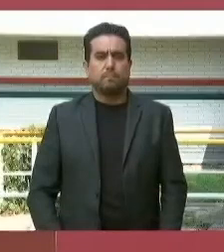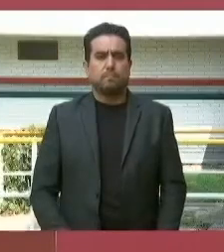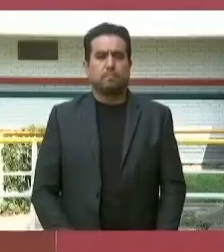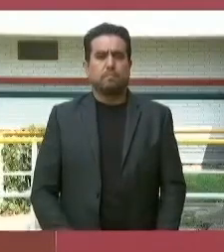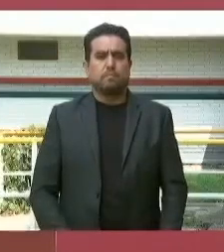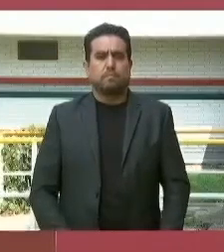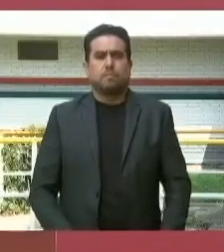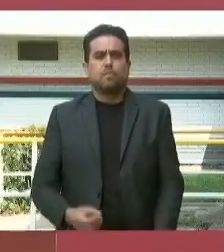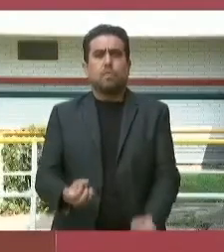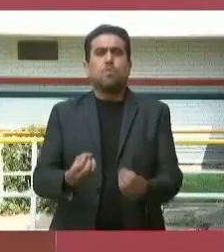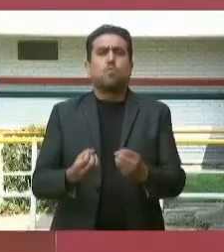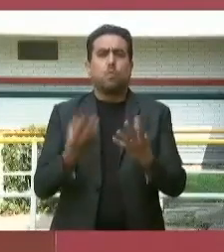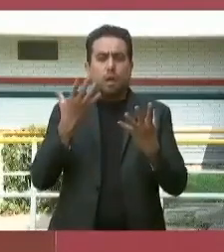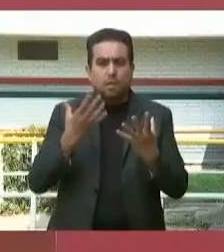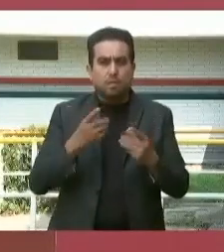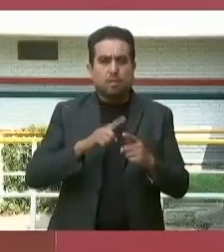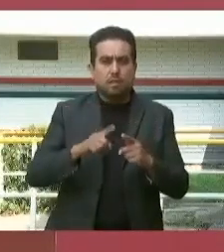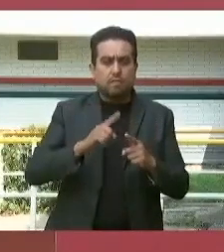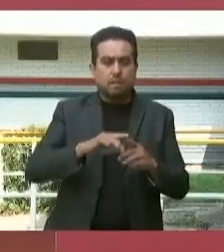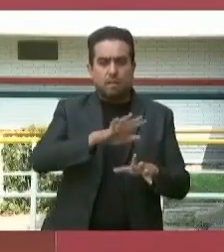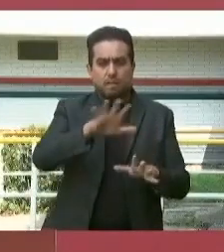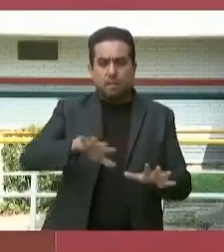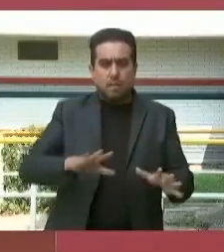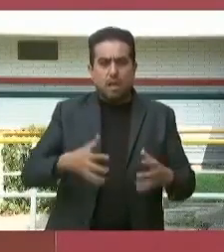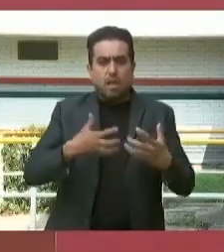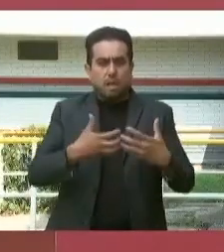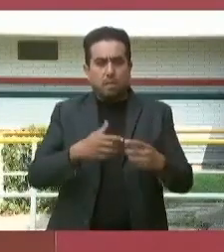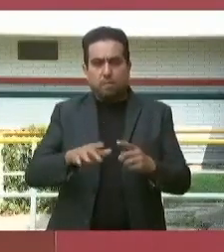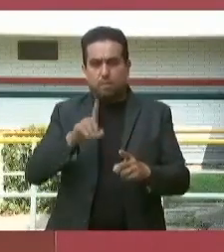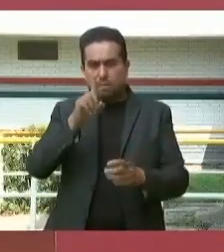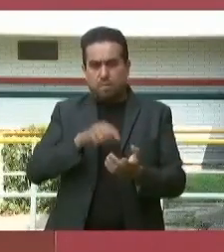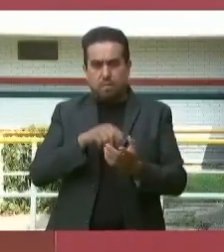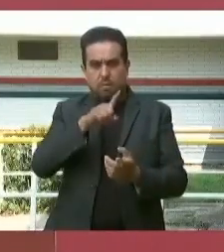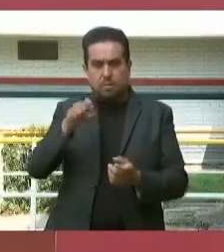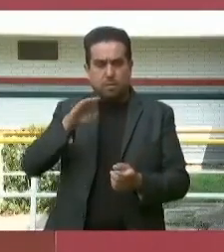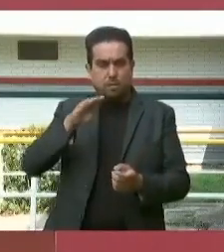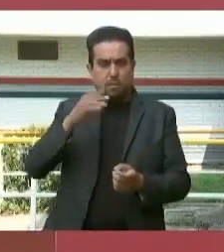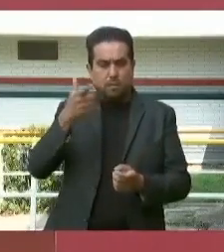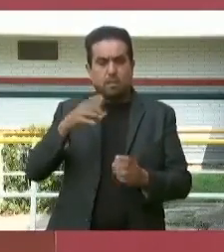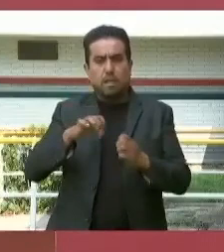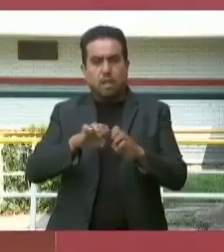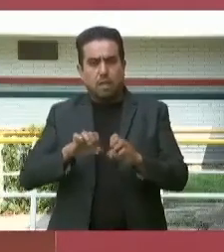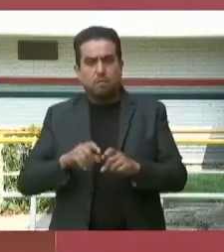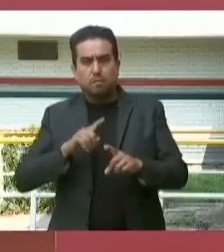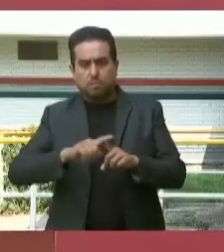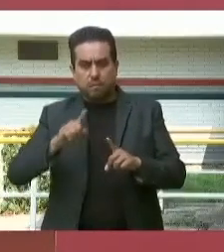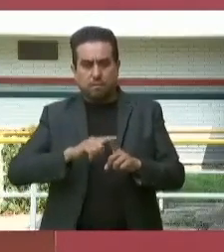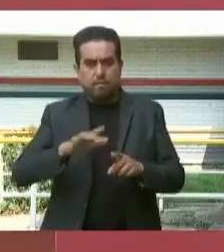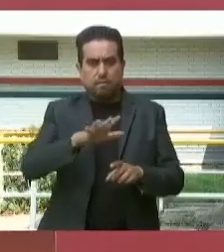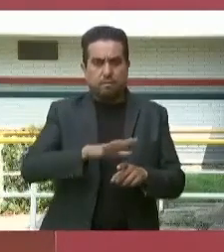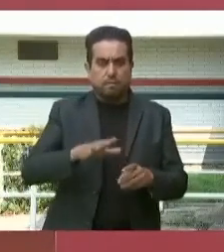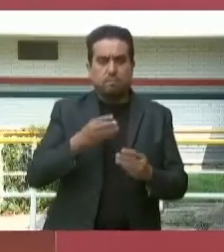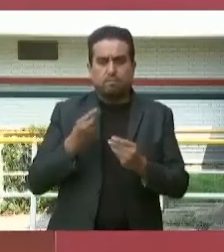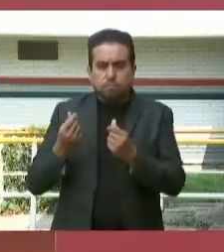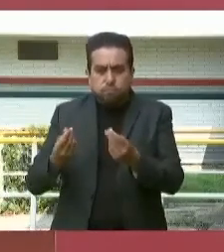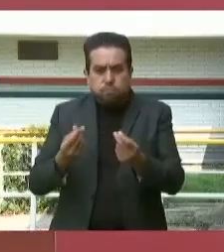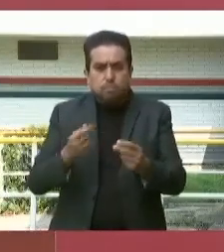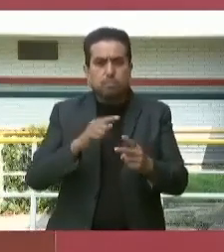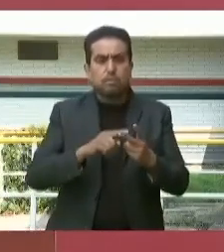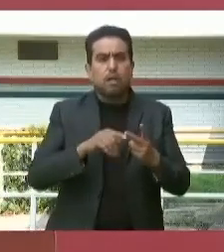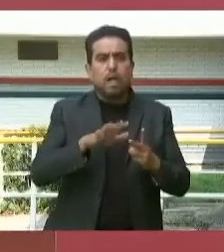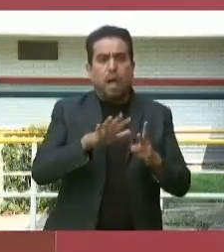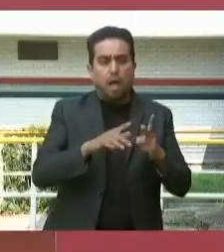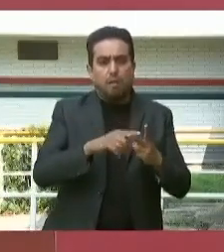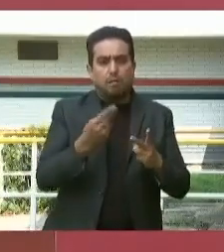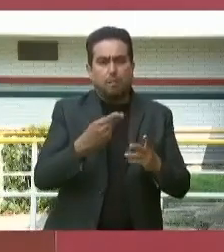cantidad de equipos reparados se han hecho se han hecho 1.197 de equipos críticos y equipos dinámicos como